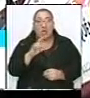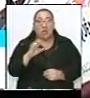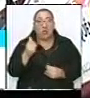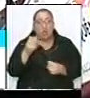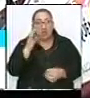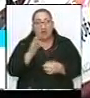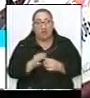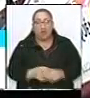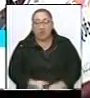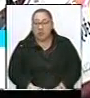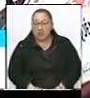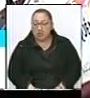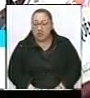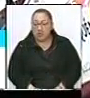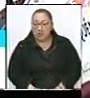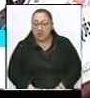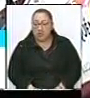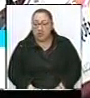fe, pero